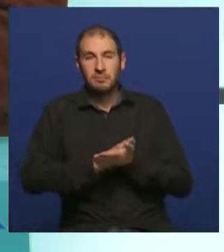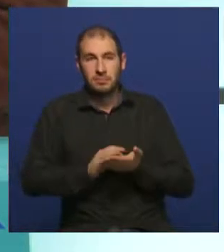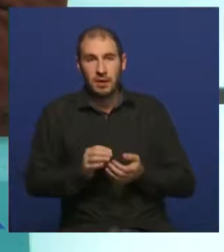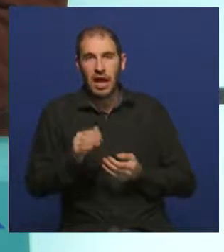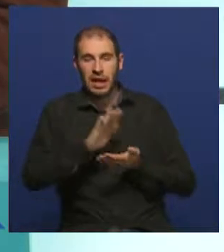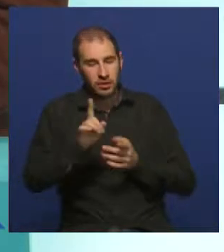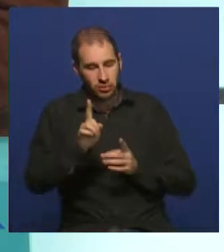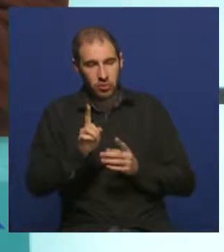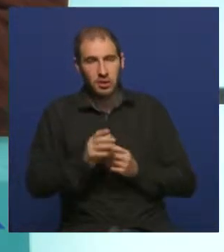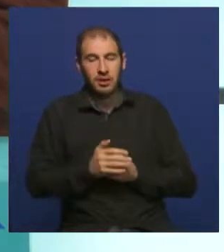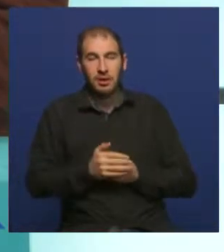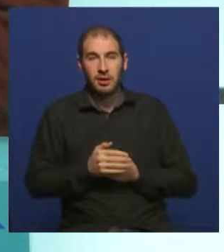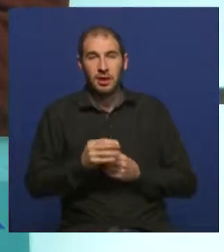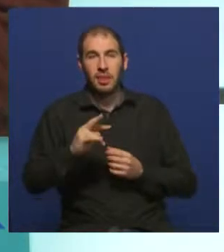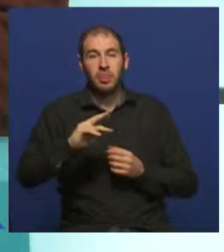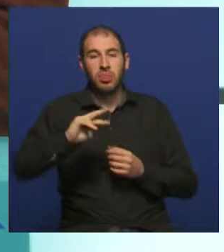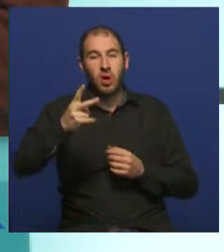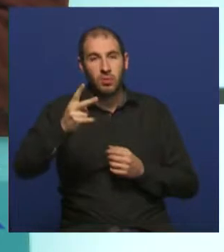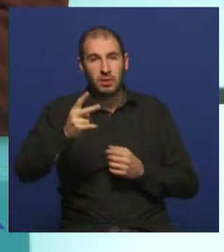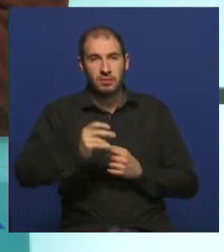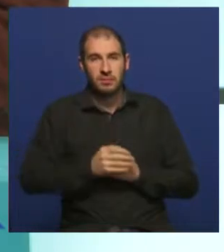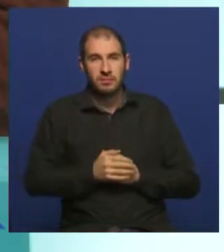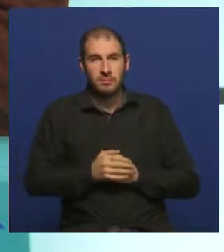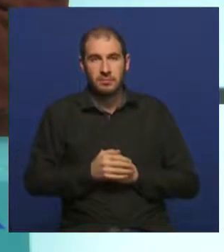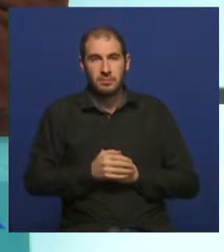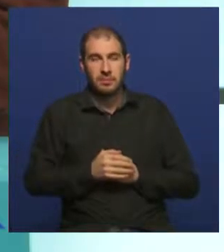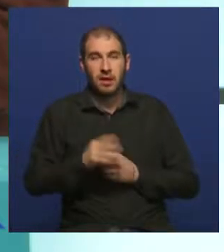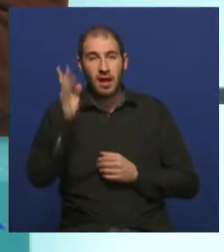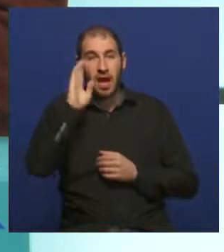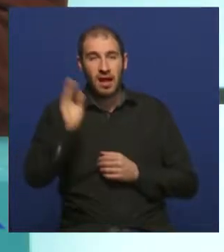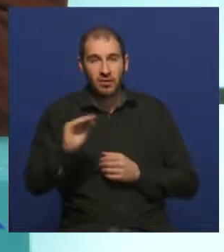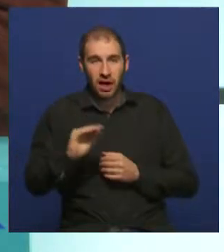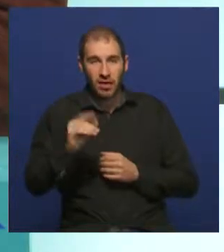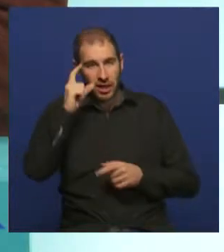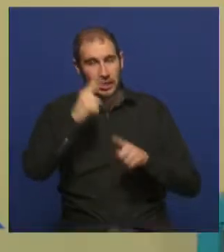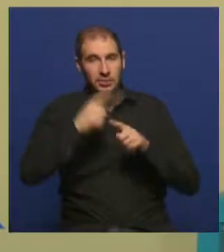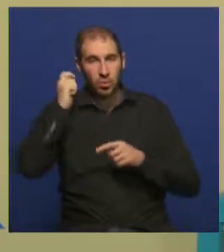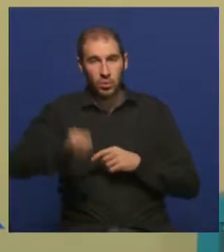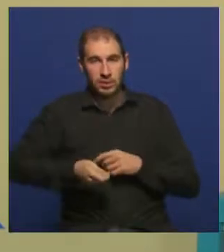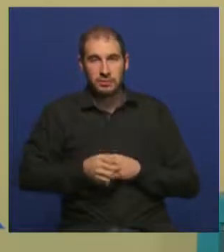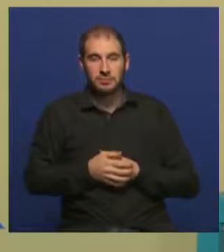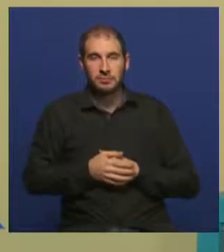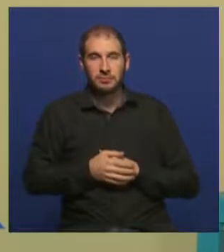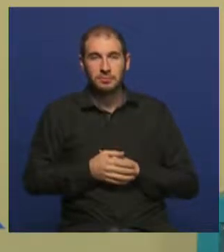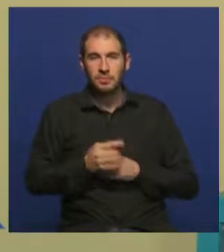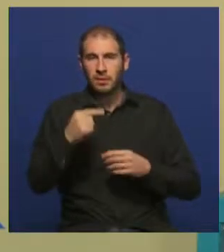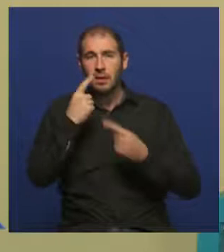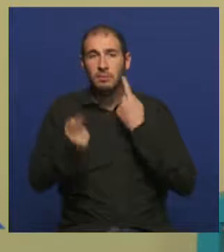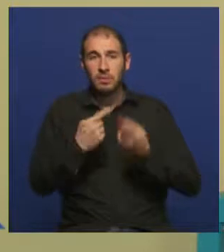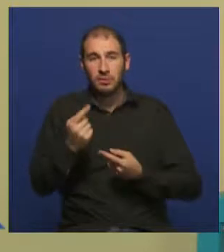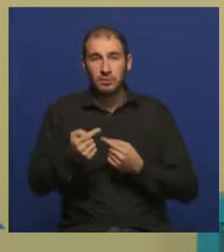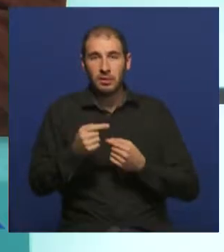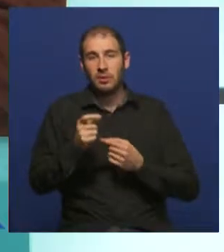no alegar, sino de duplicar el abogado de los ex magistrados y se les pregunta las